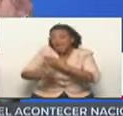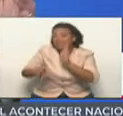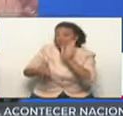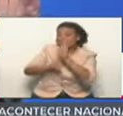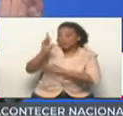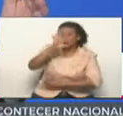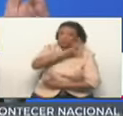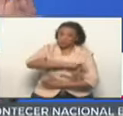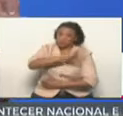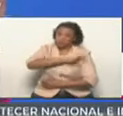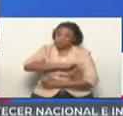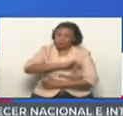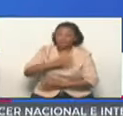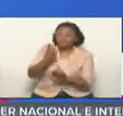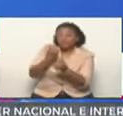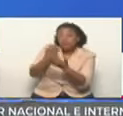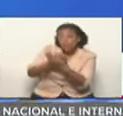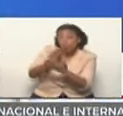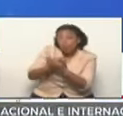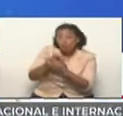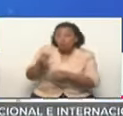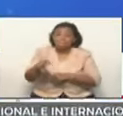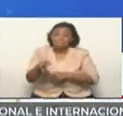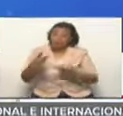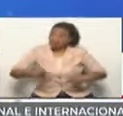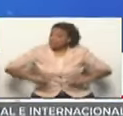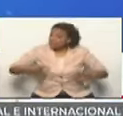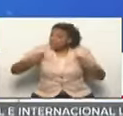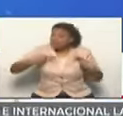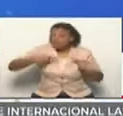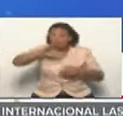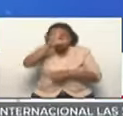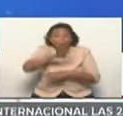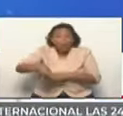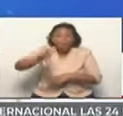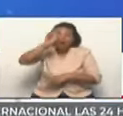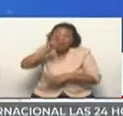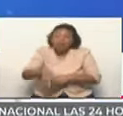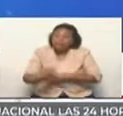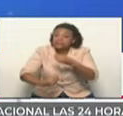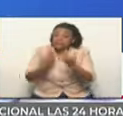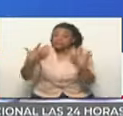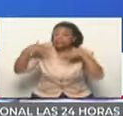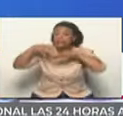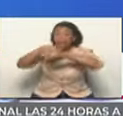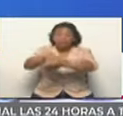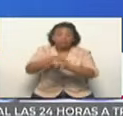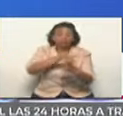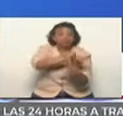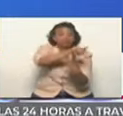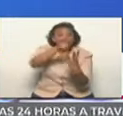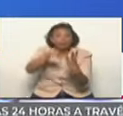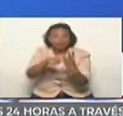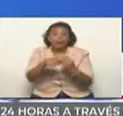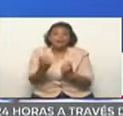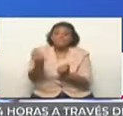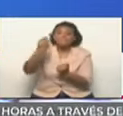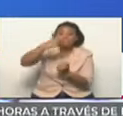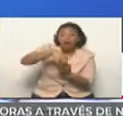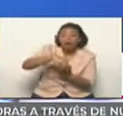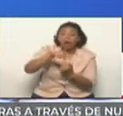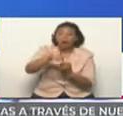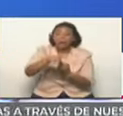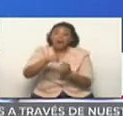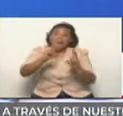social, económica, de la vida del país, cómo se está integrando. Y además, con